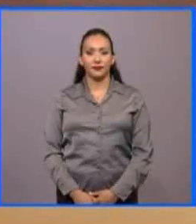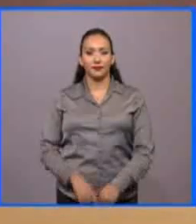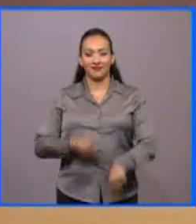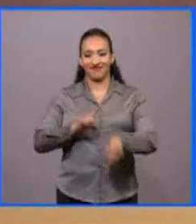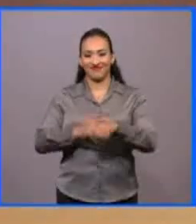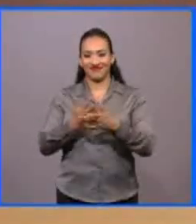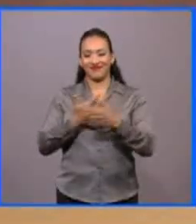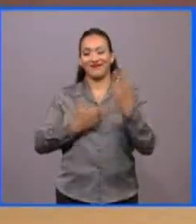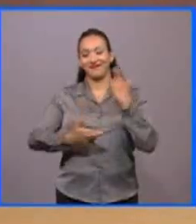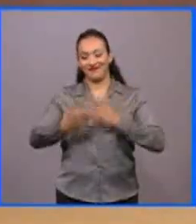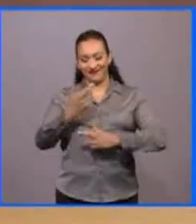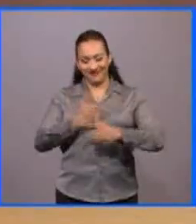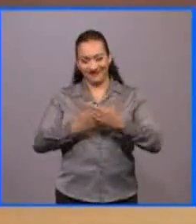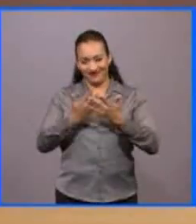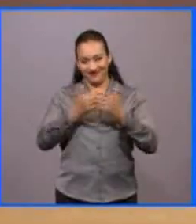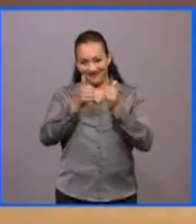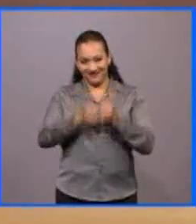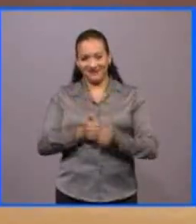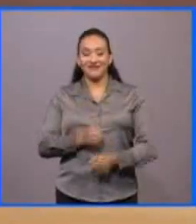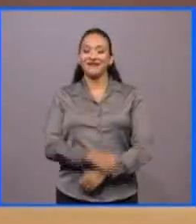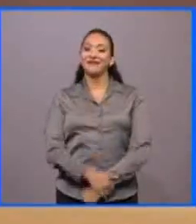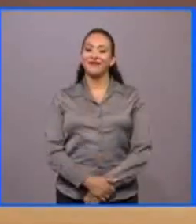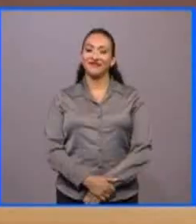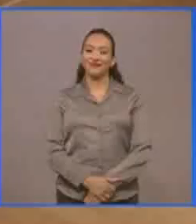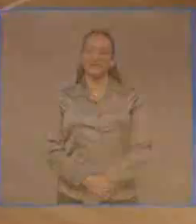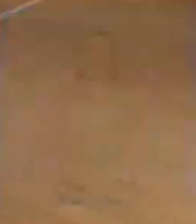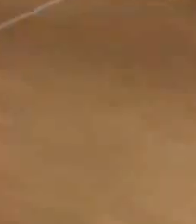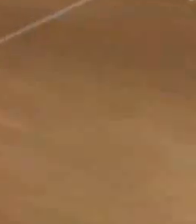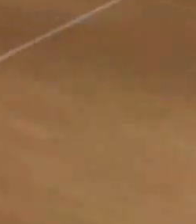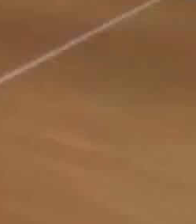Hacemos una nueva pausa y continuamos con más noticias.